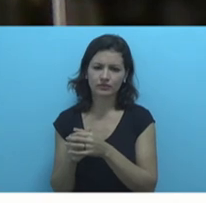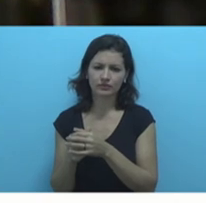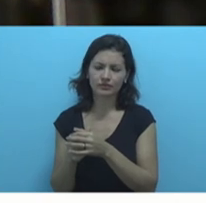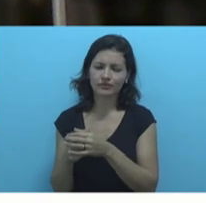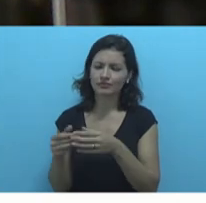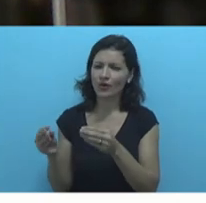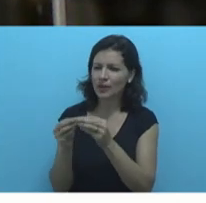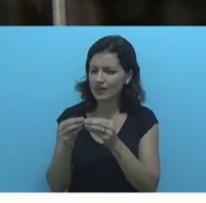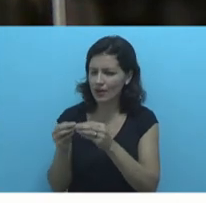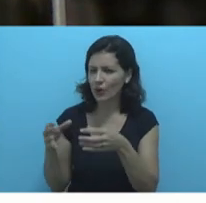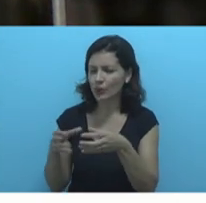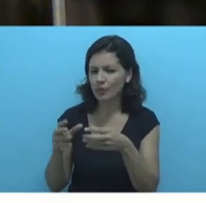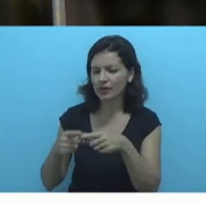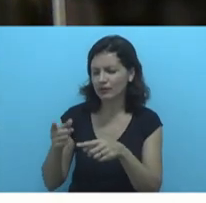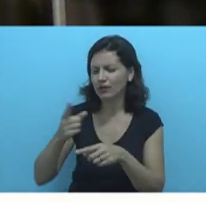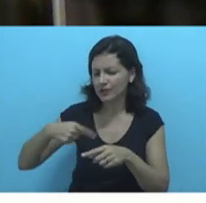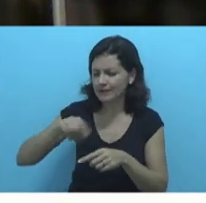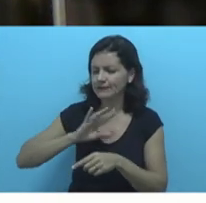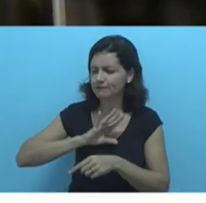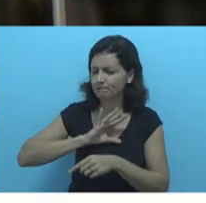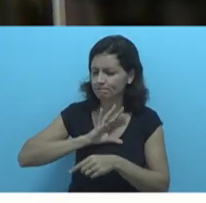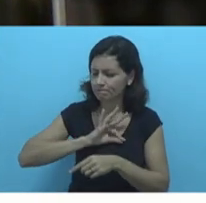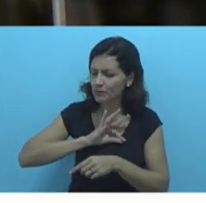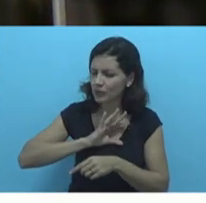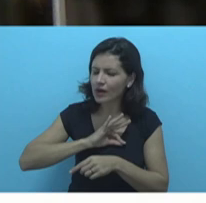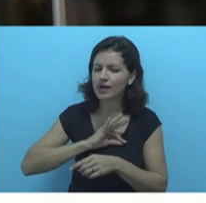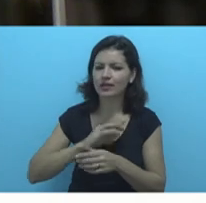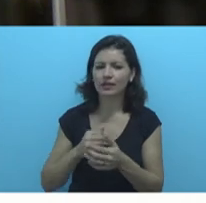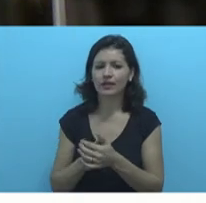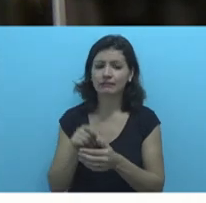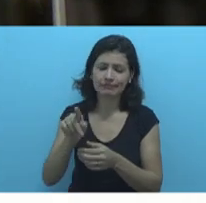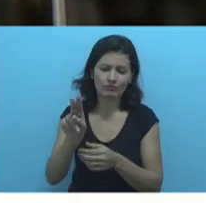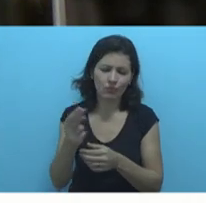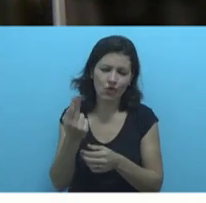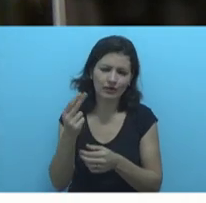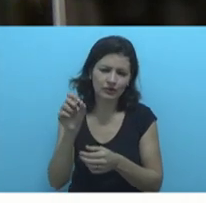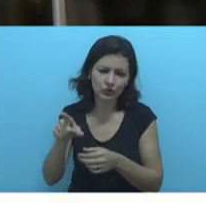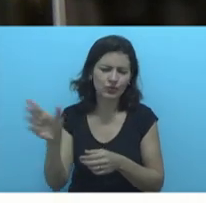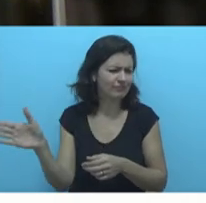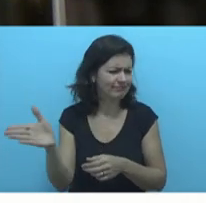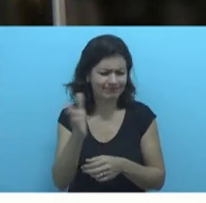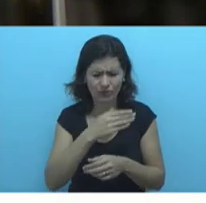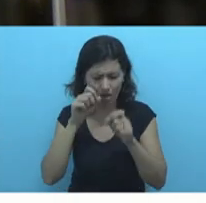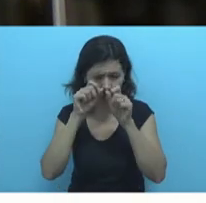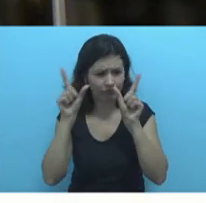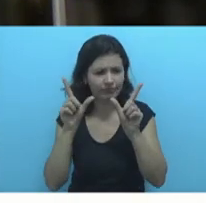sentidos con esta pérdida que conmovió a todos, no solo a la clase política,